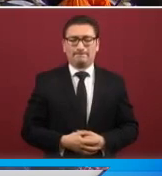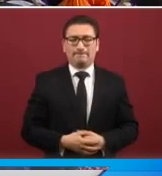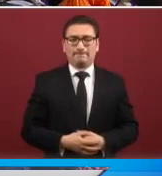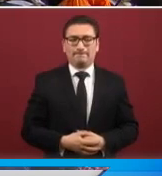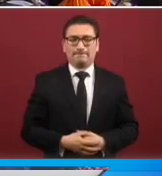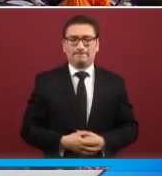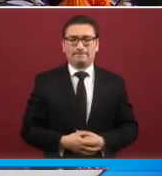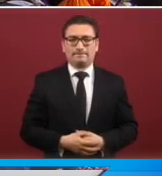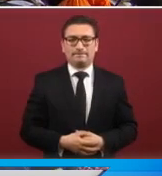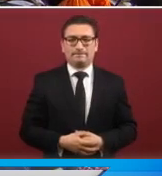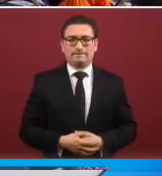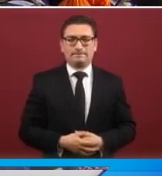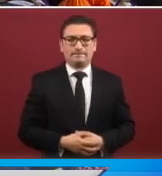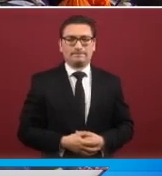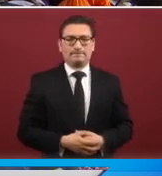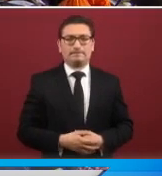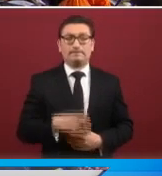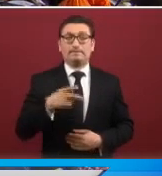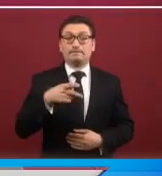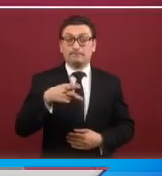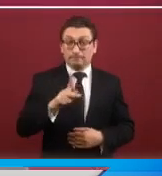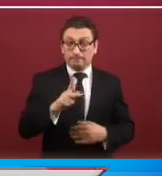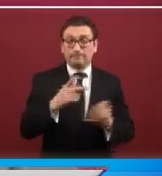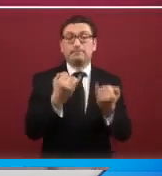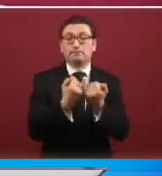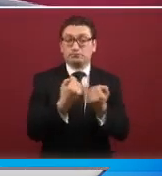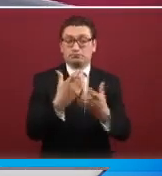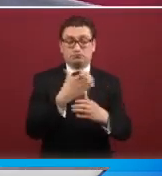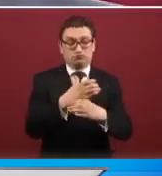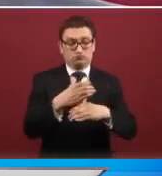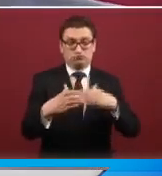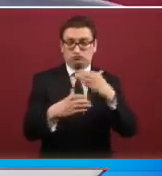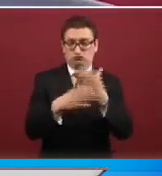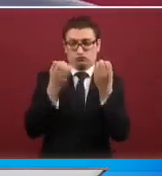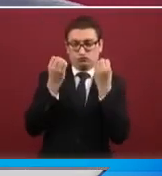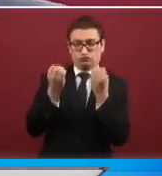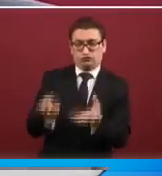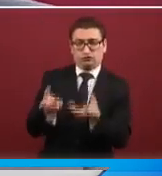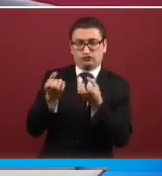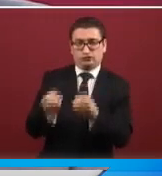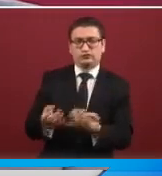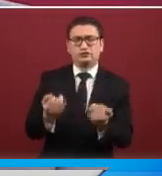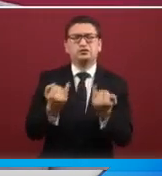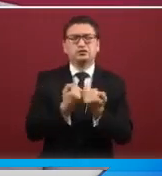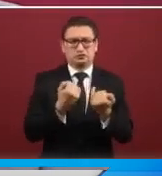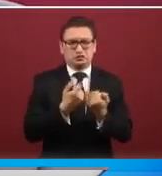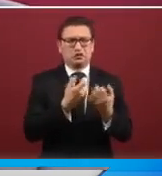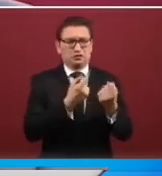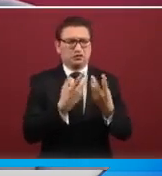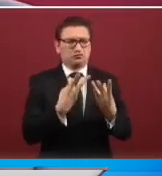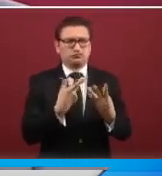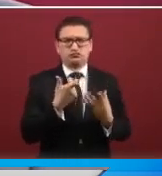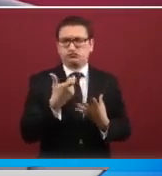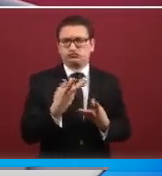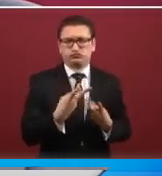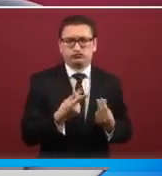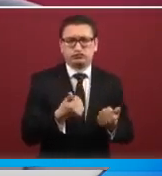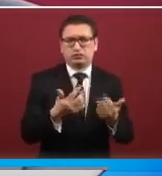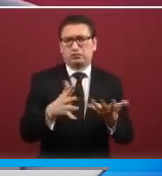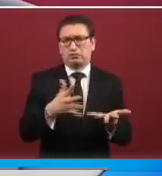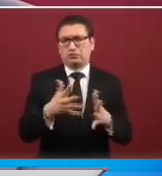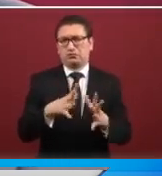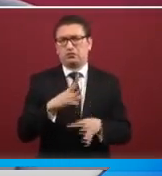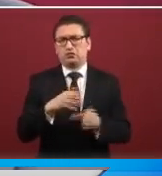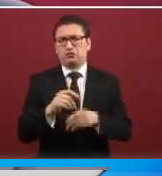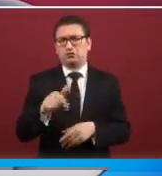de reclutamiento de nuevos elementos, los exámenes de confianza y el proceso de conformación de los nuevos elementos de la Guardia Nacional. Se tiene